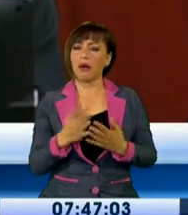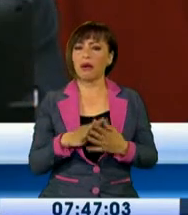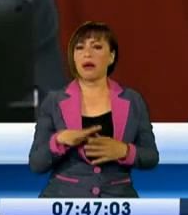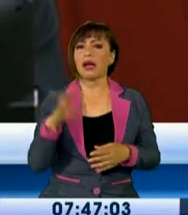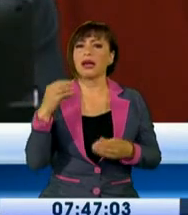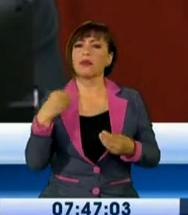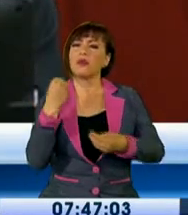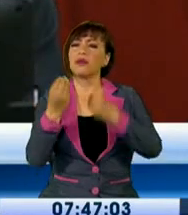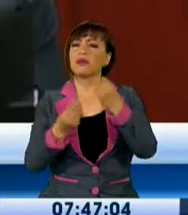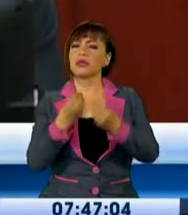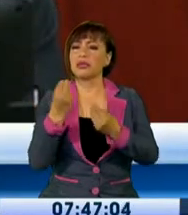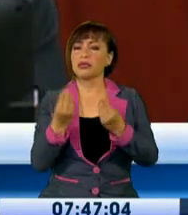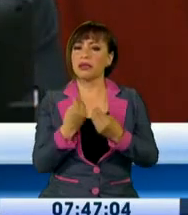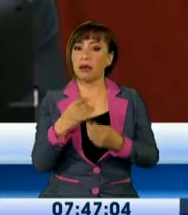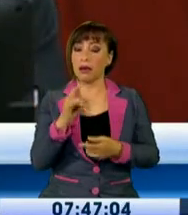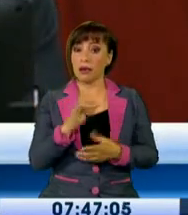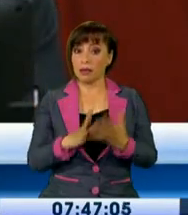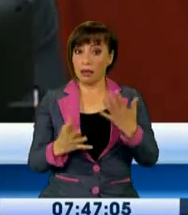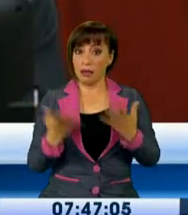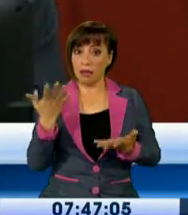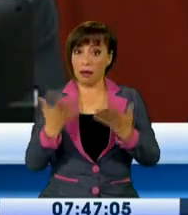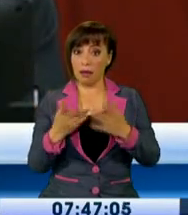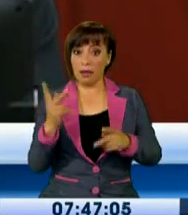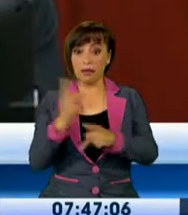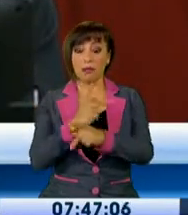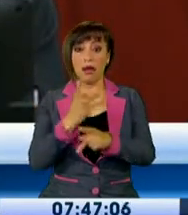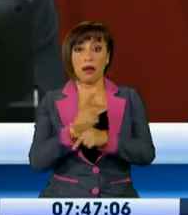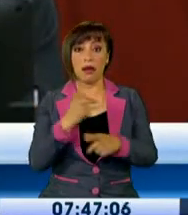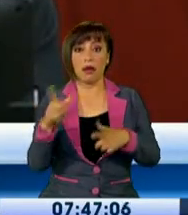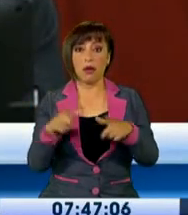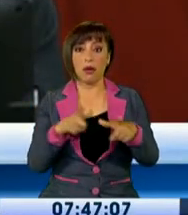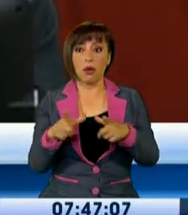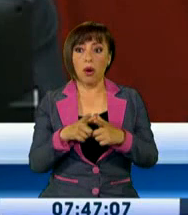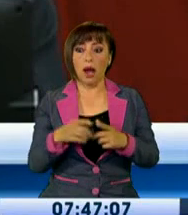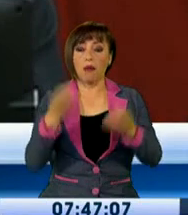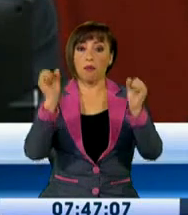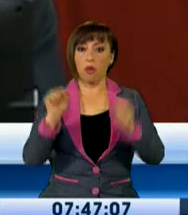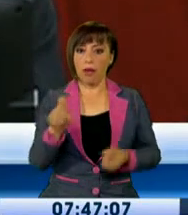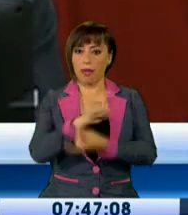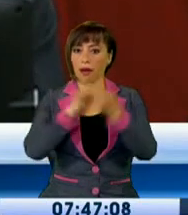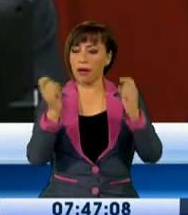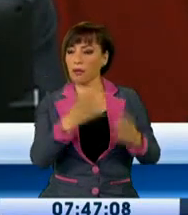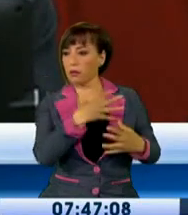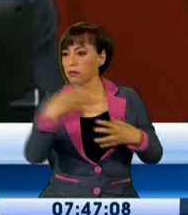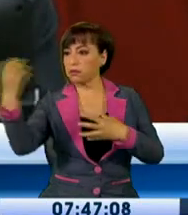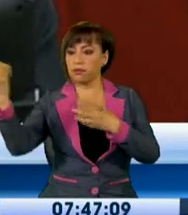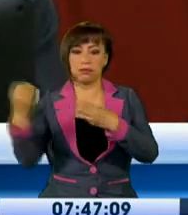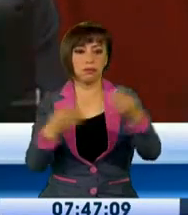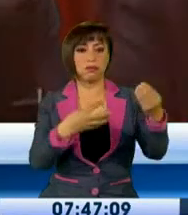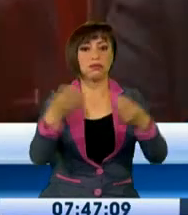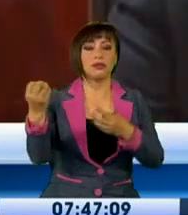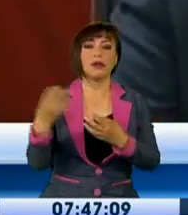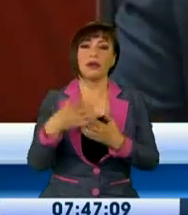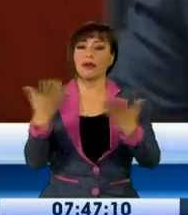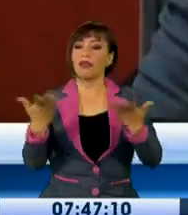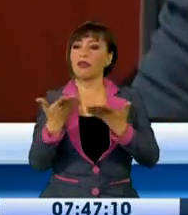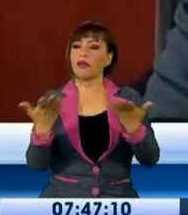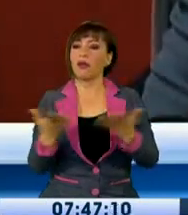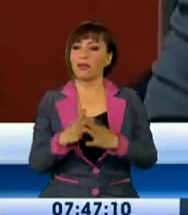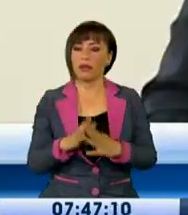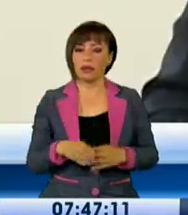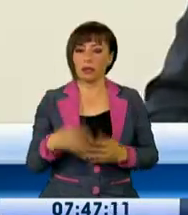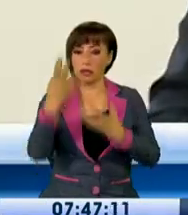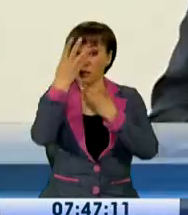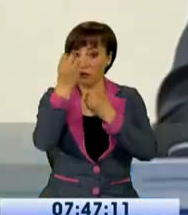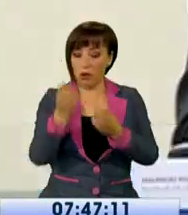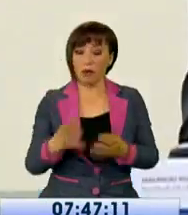podemos trabajar, si poder en peligro también a las personas que van a hacer esta intervención. Ese informe esperamos tenerlo en las próximas